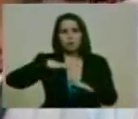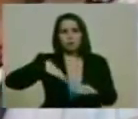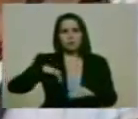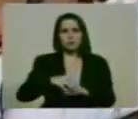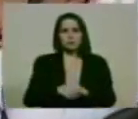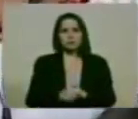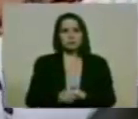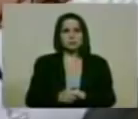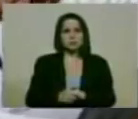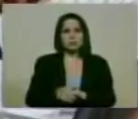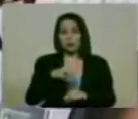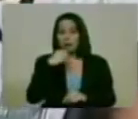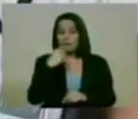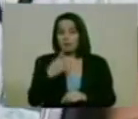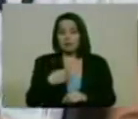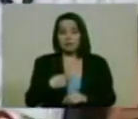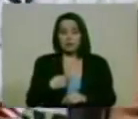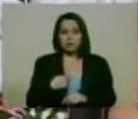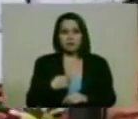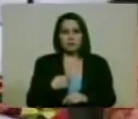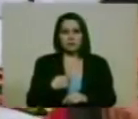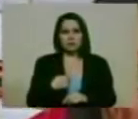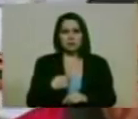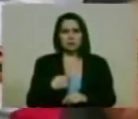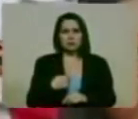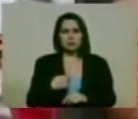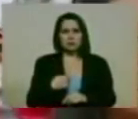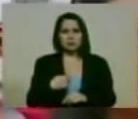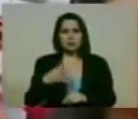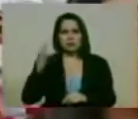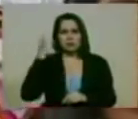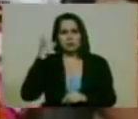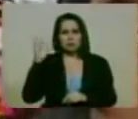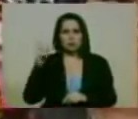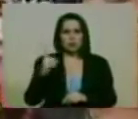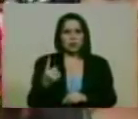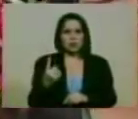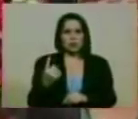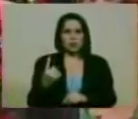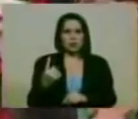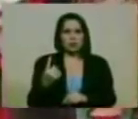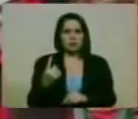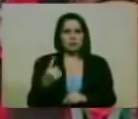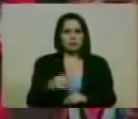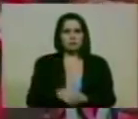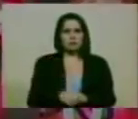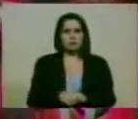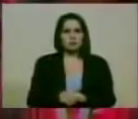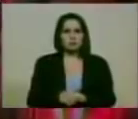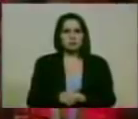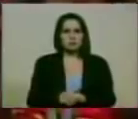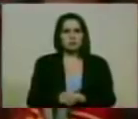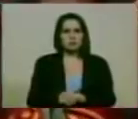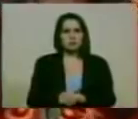Le estaba diciendo a Fedra Cumanesa,